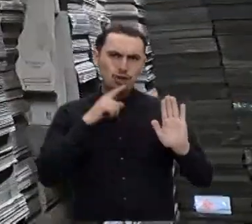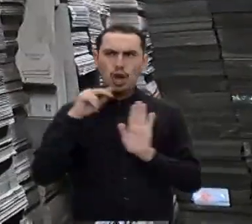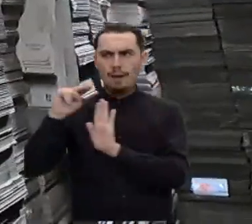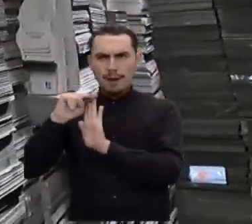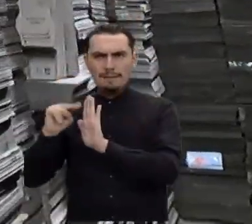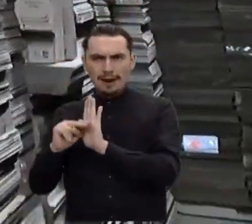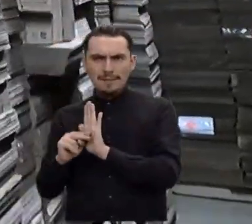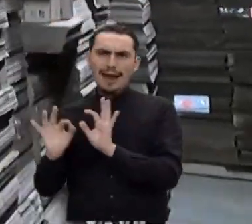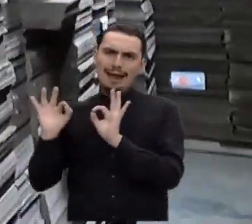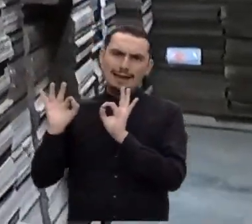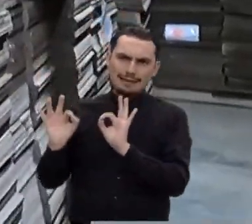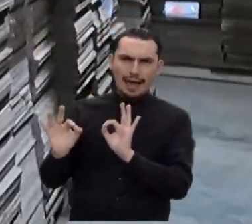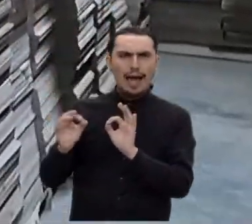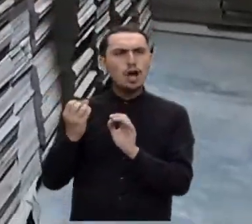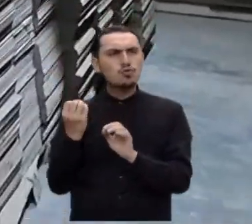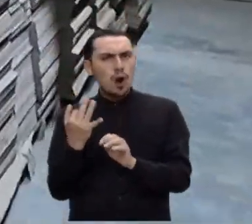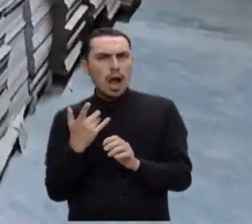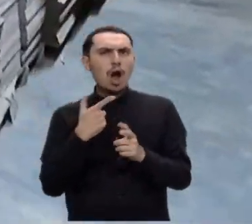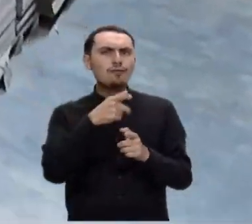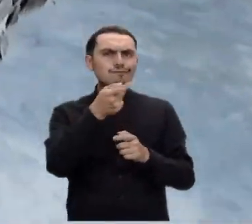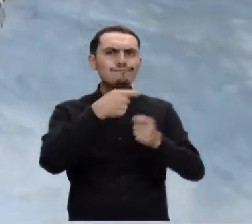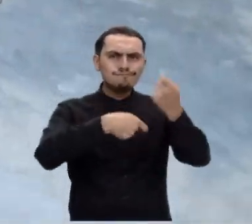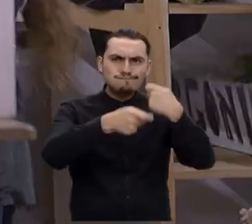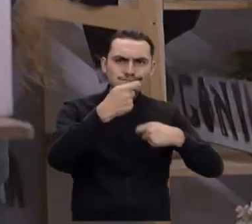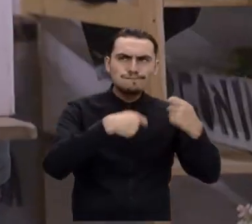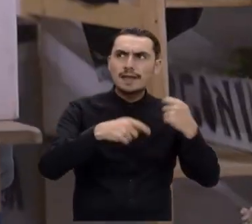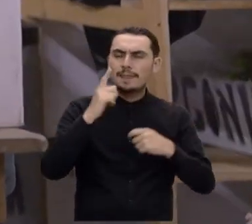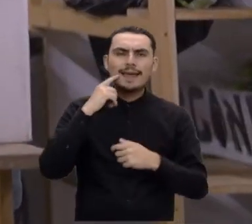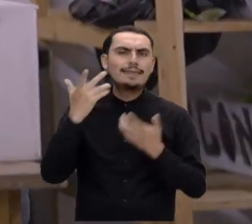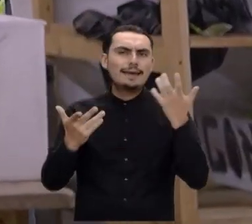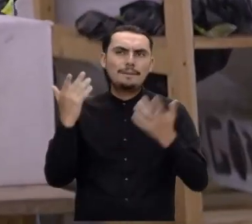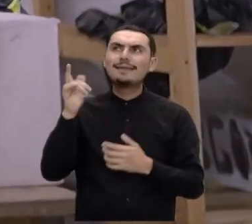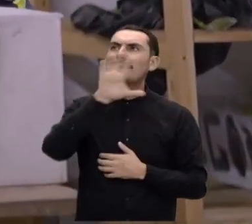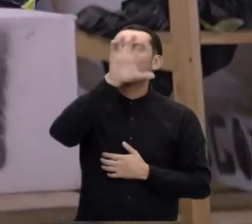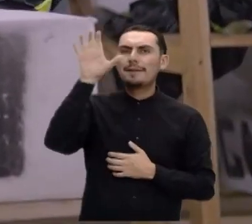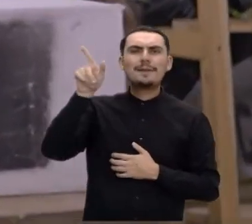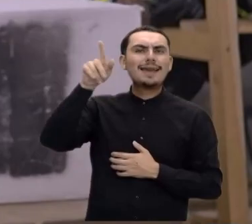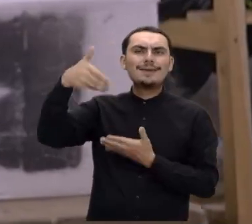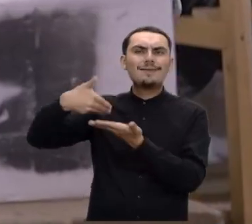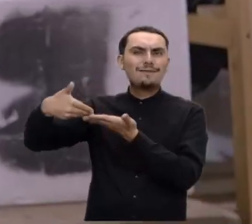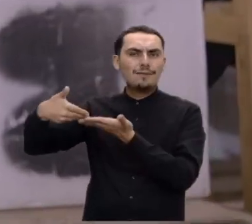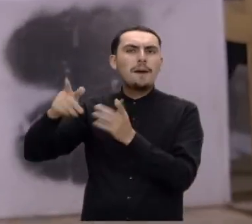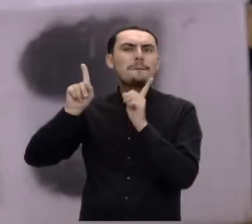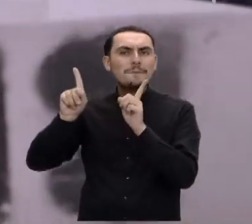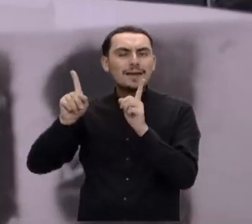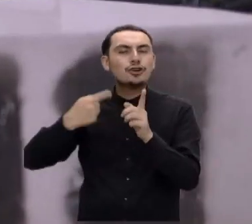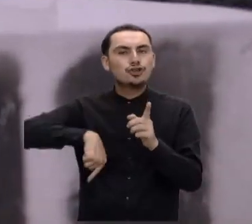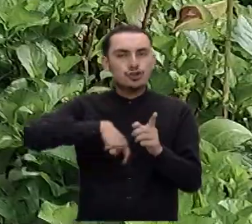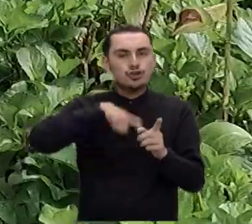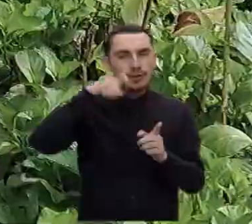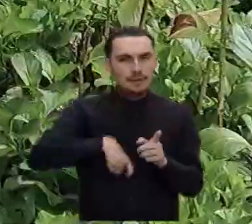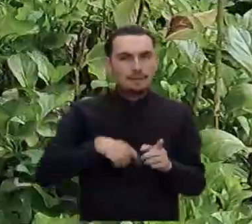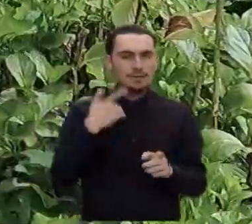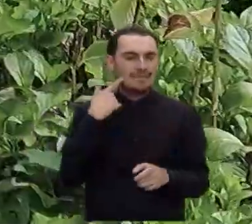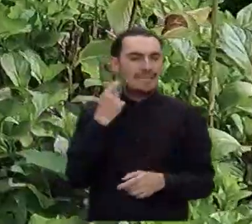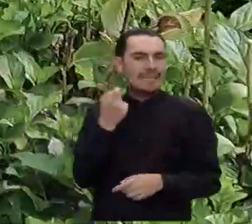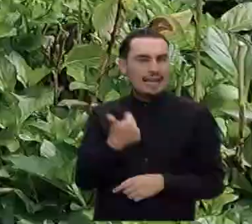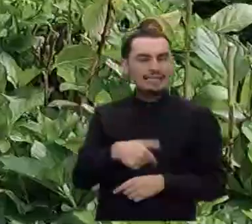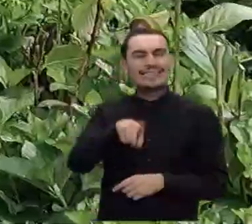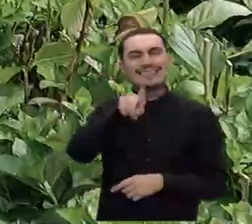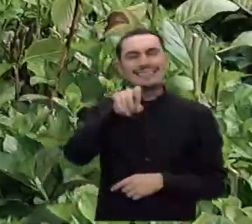de cantidad que tengamos de los distintos clientes y distintos pedidos. Pero nosotros representamos